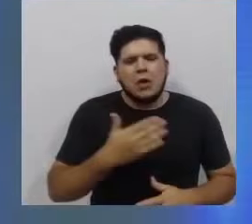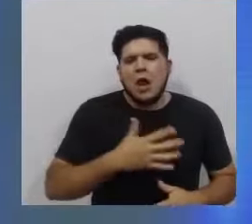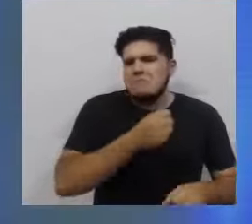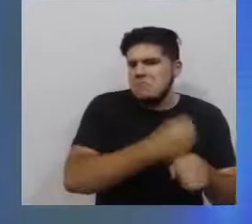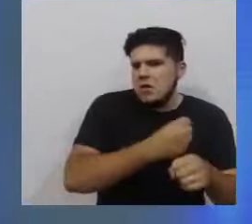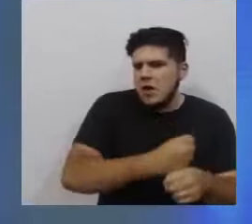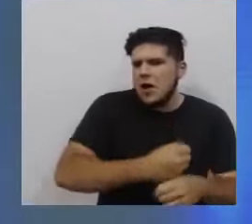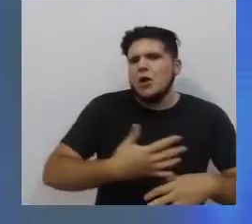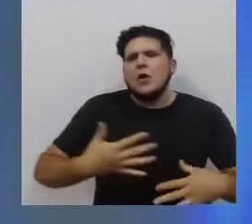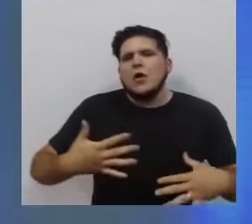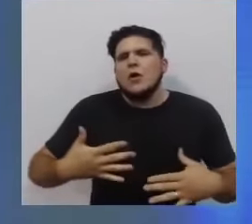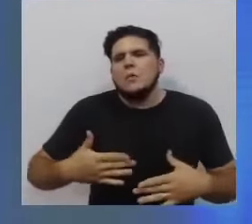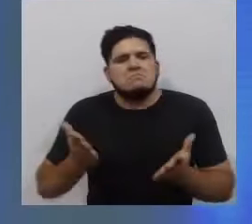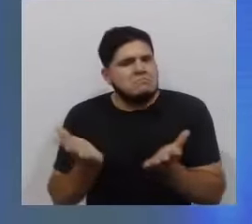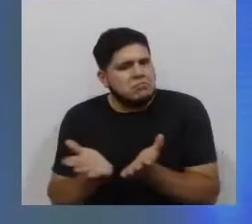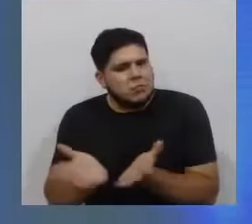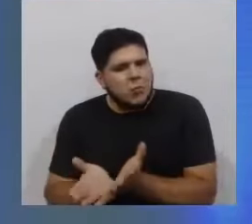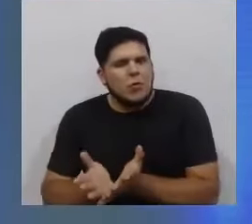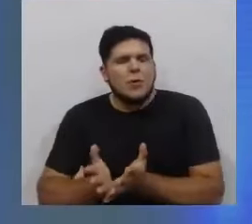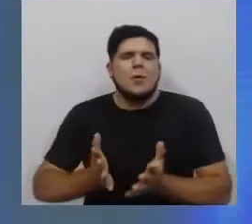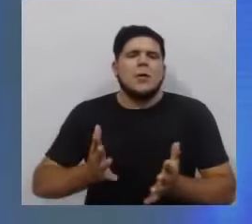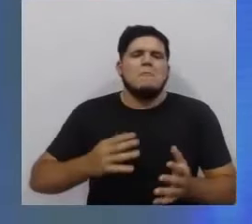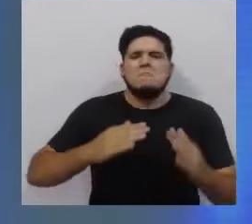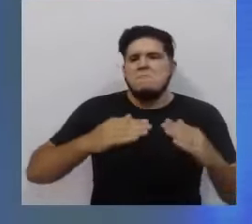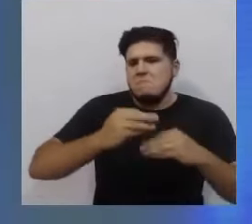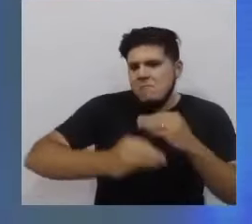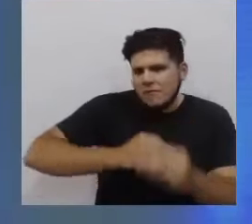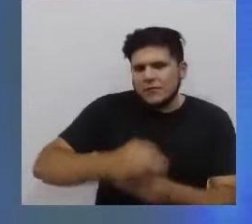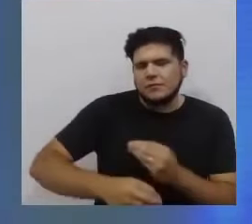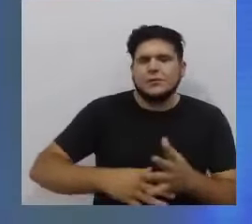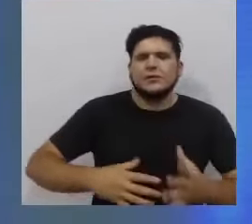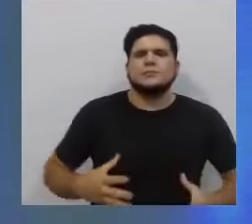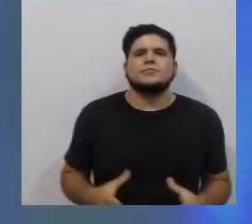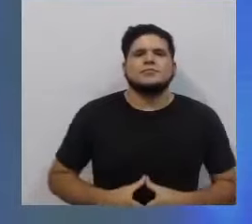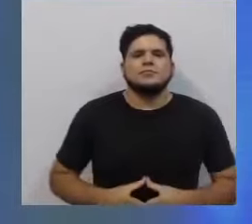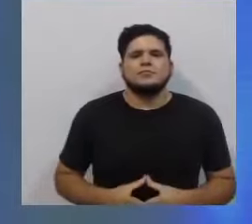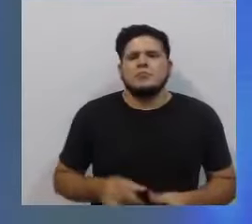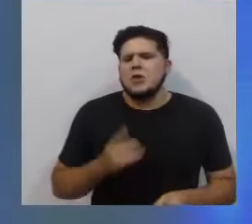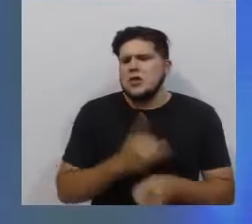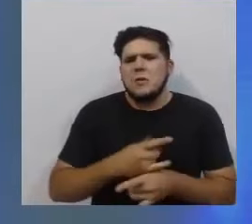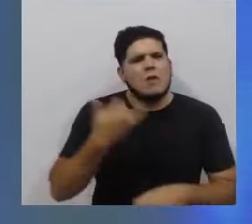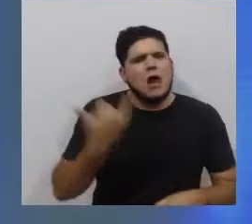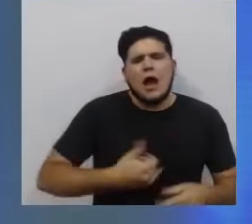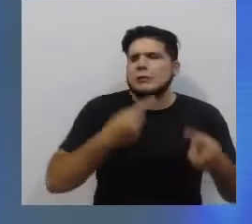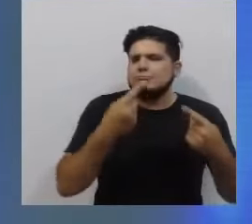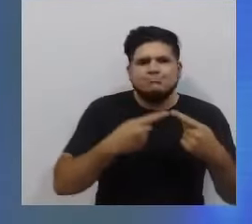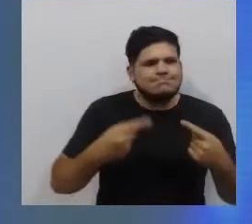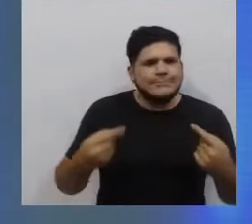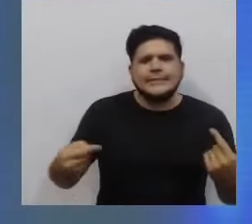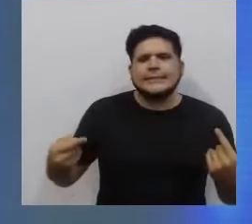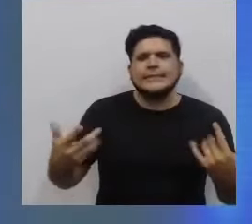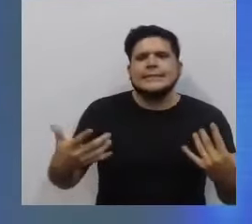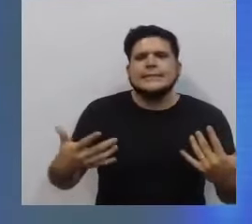emociones nuestros pensamientos lo difícil eso es una amenaza que si sabemos